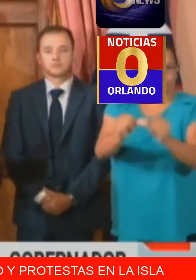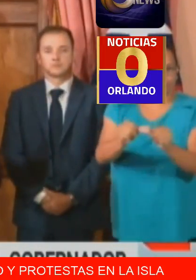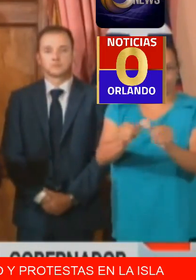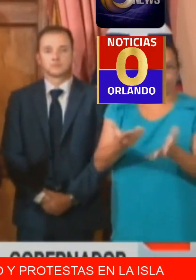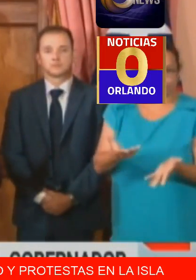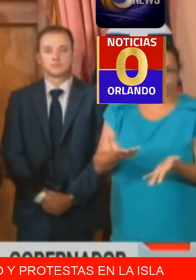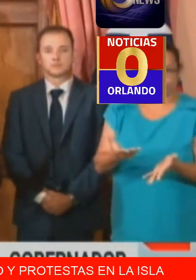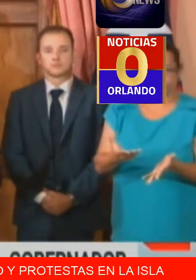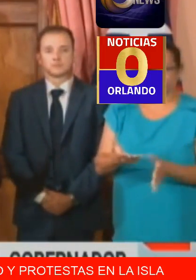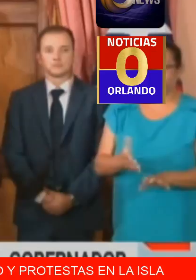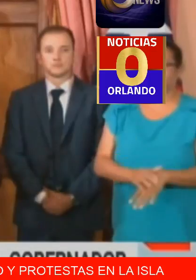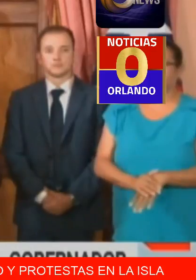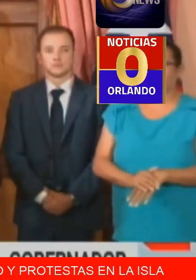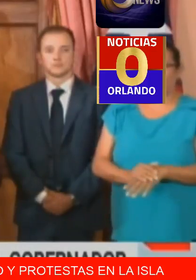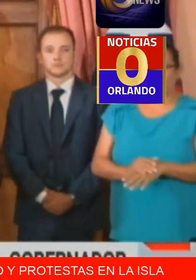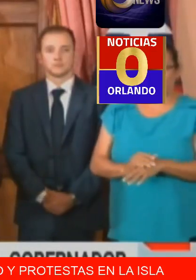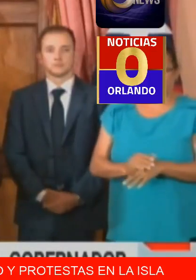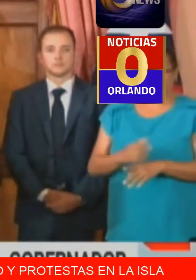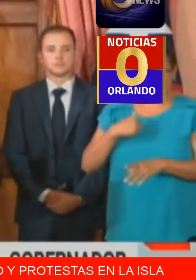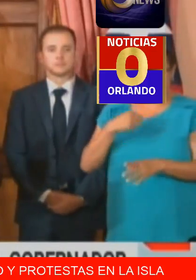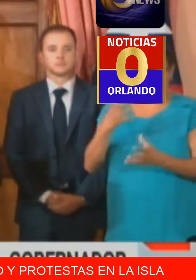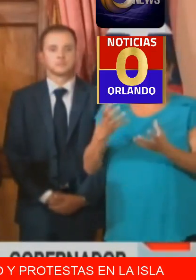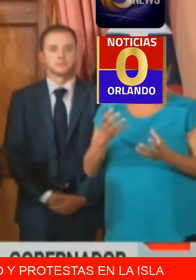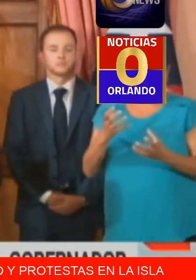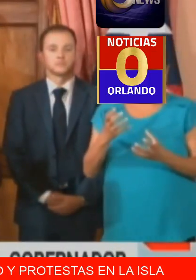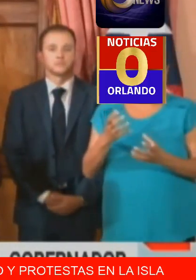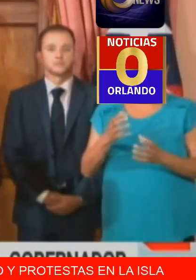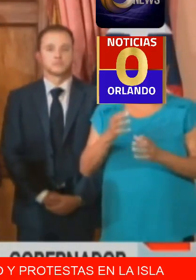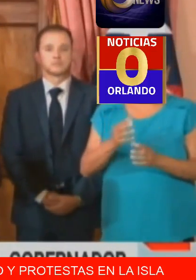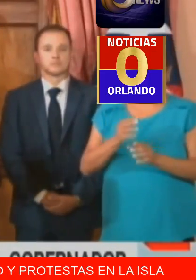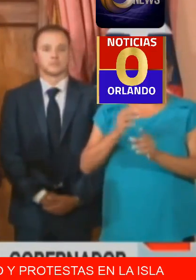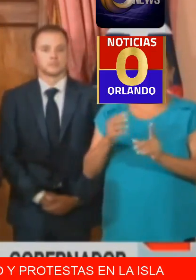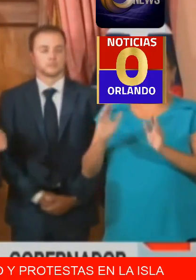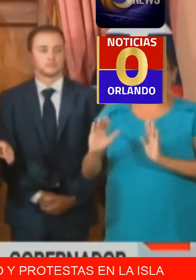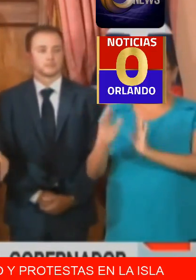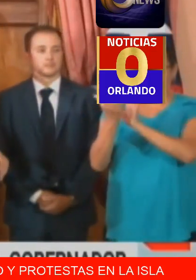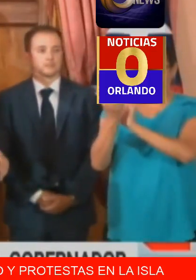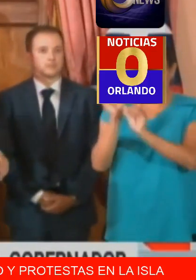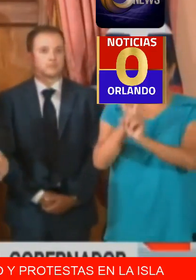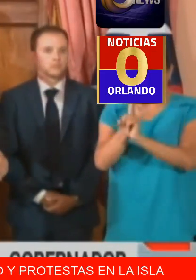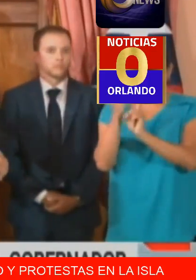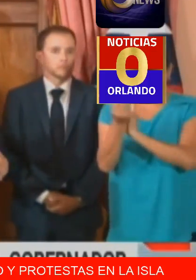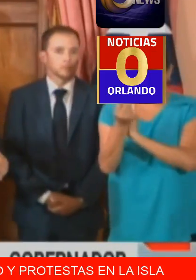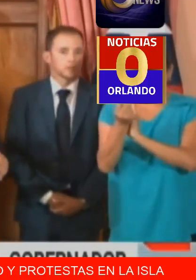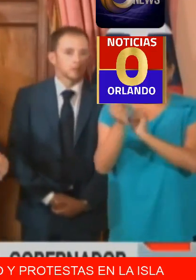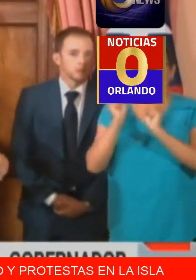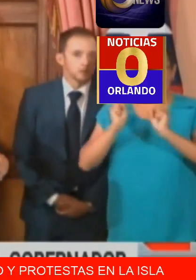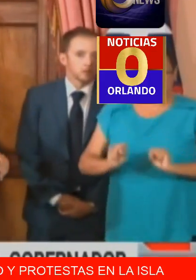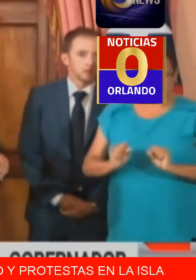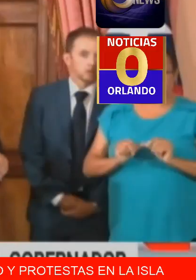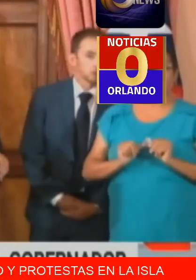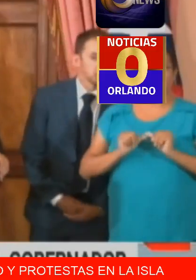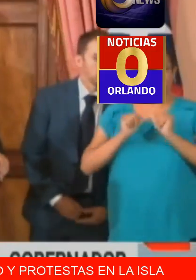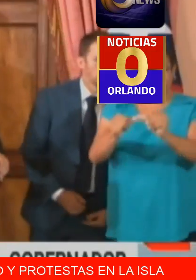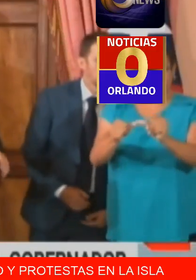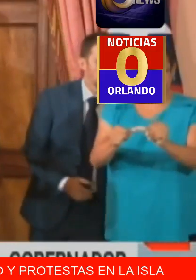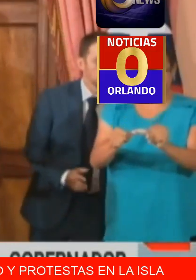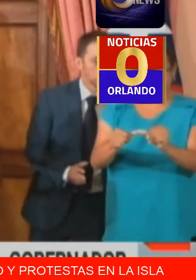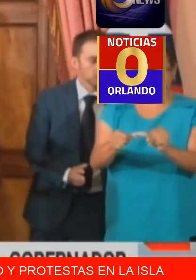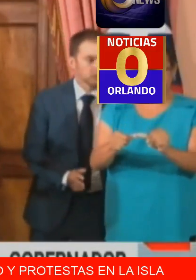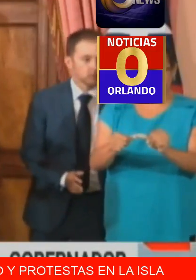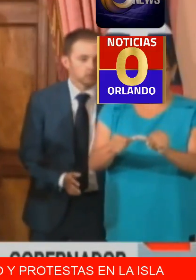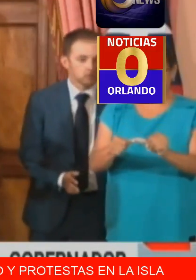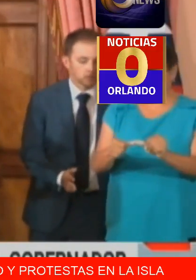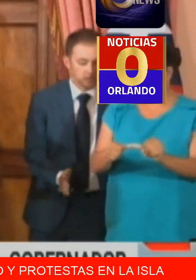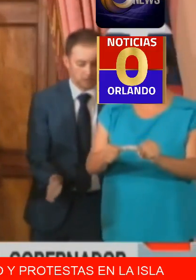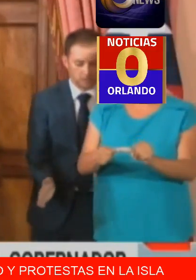quiero asegurarnos que ante un golpe nos podamos levantar. En el pasado hemos demostrado que nuestro pueblo es resiliente, pues este